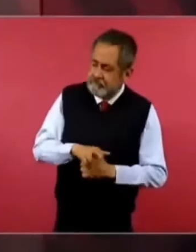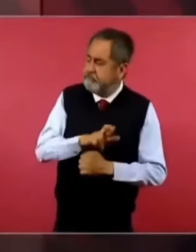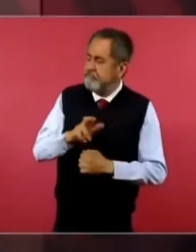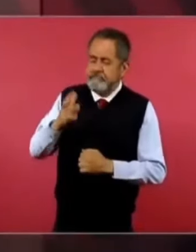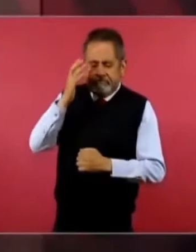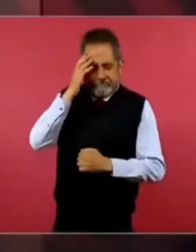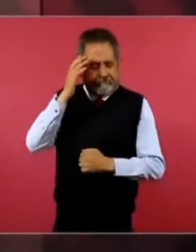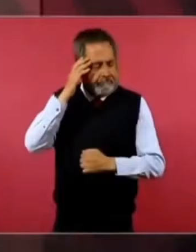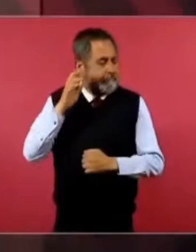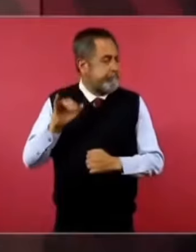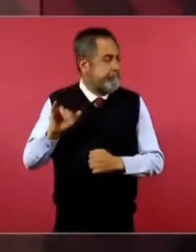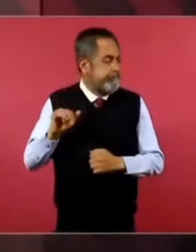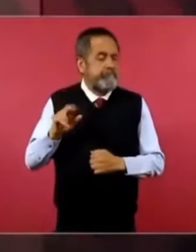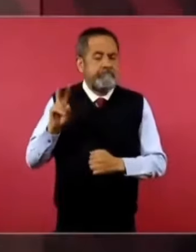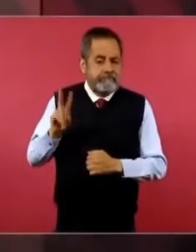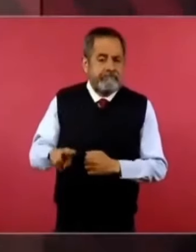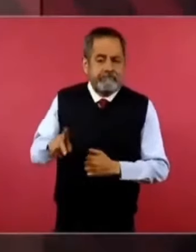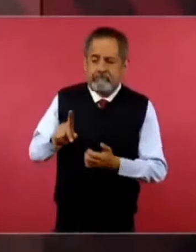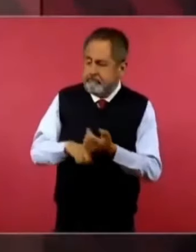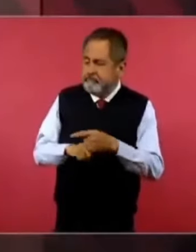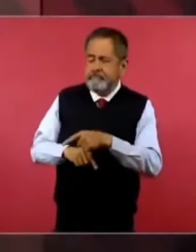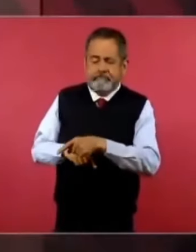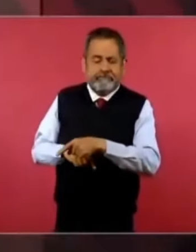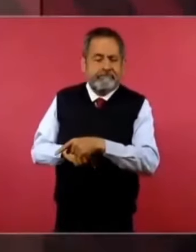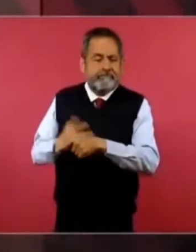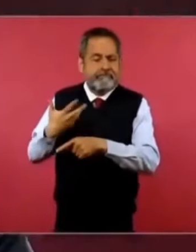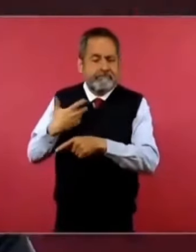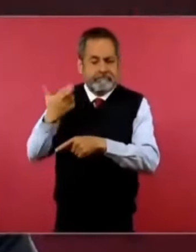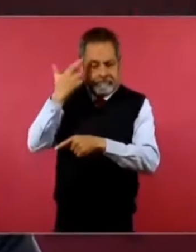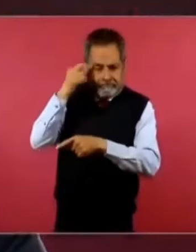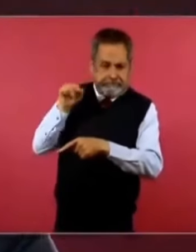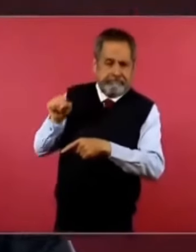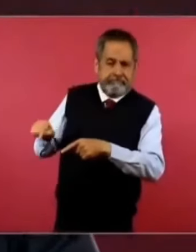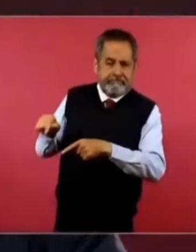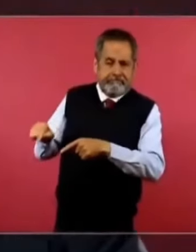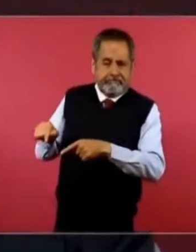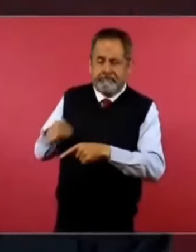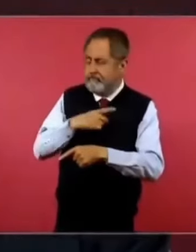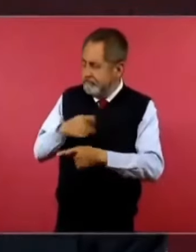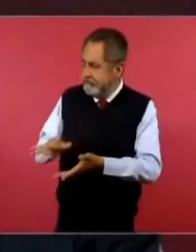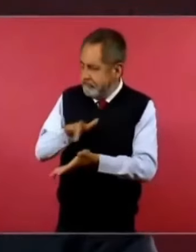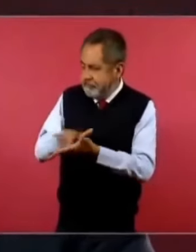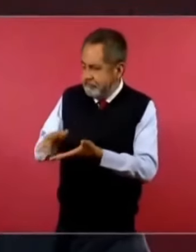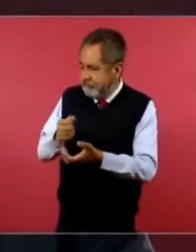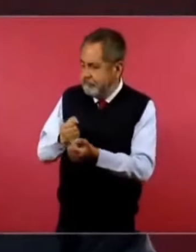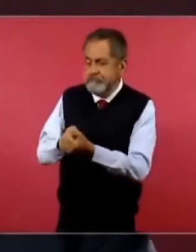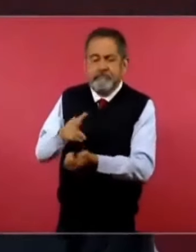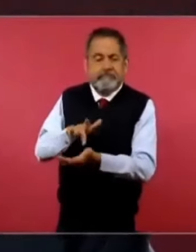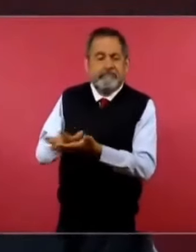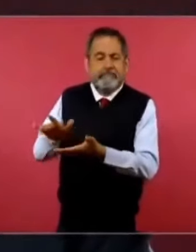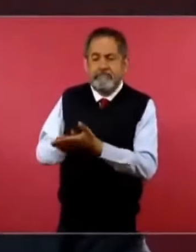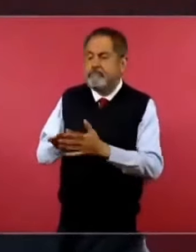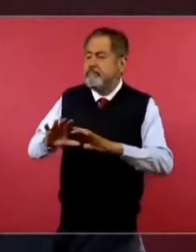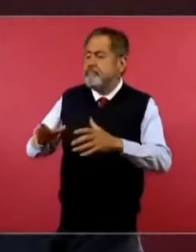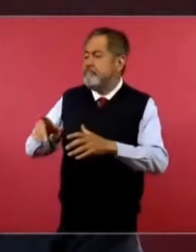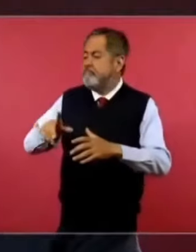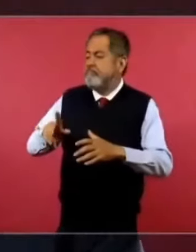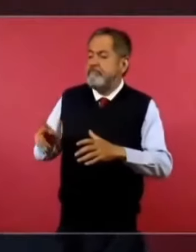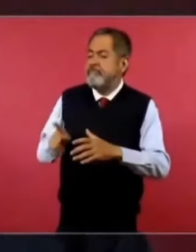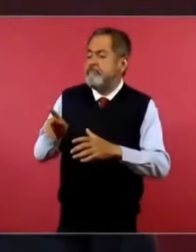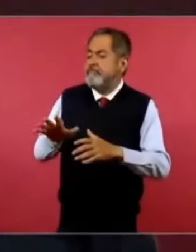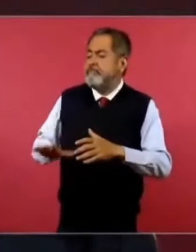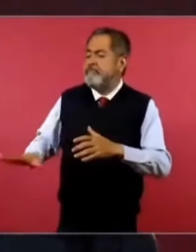reconoció que era necesario apoyar a los pueblos